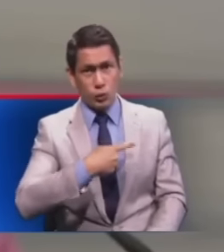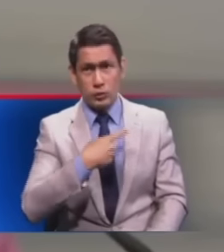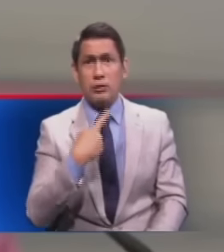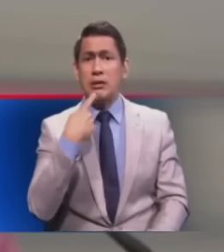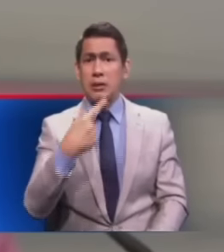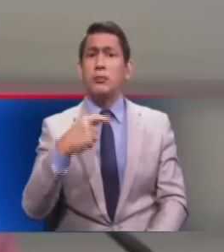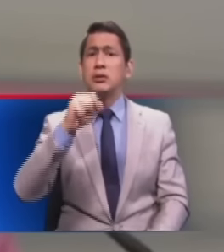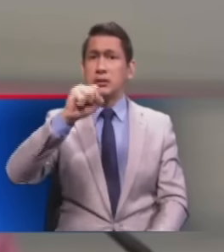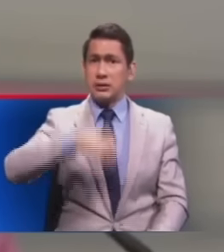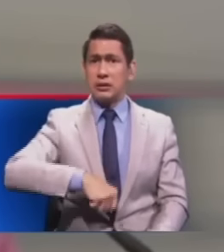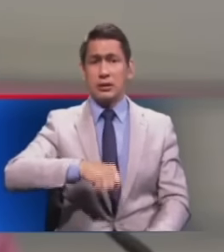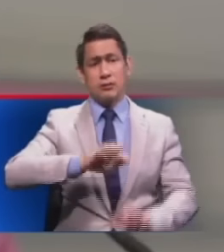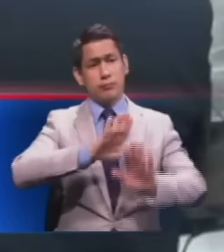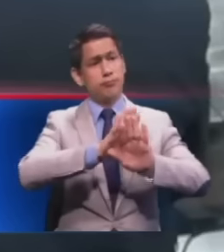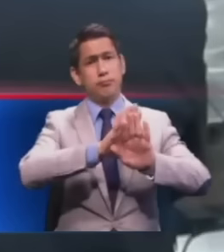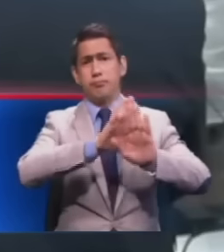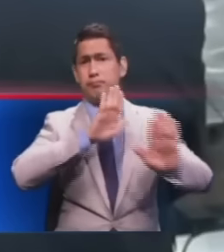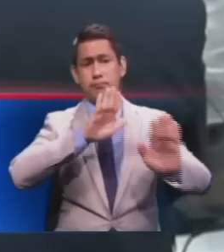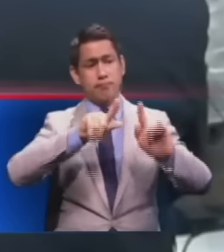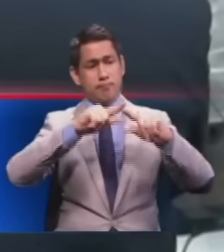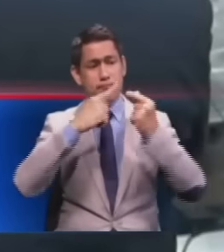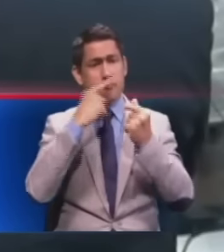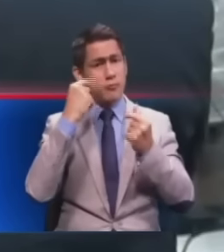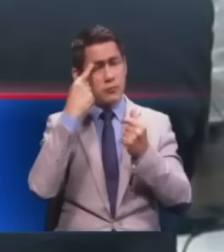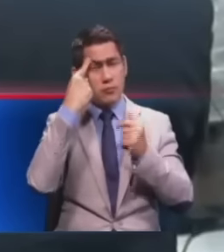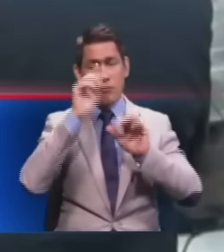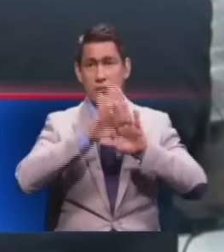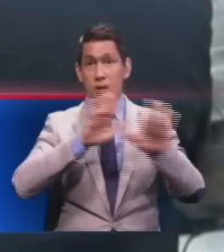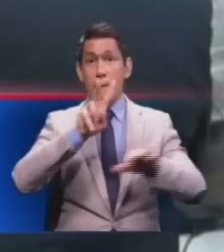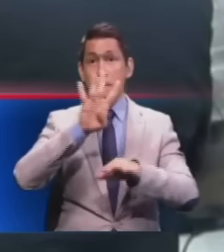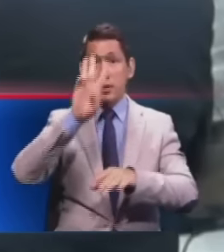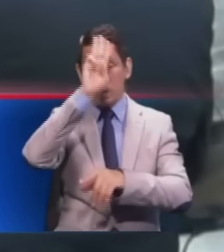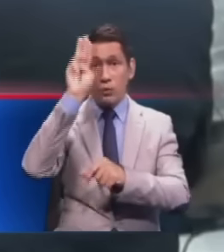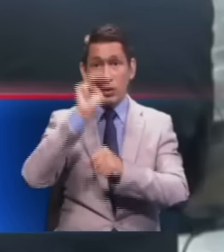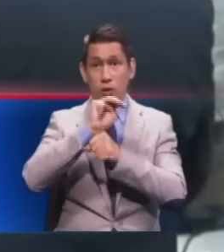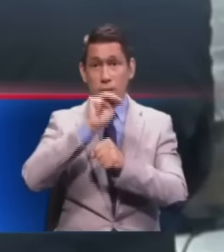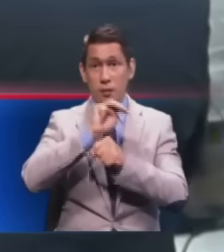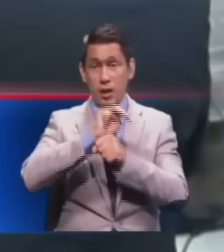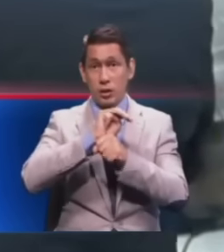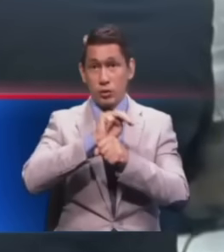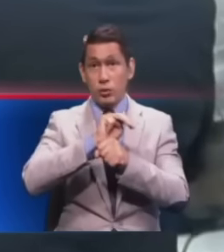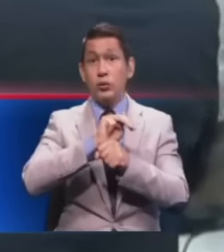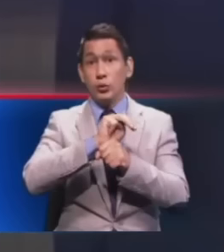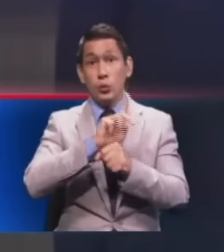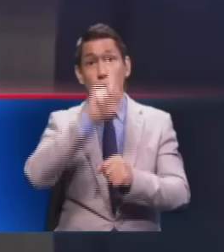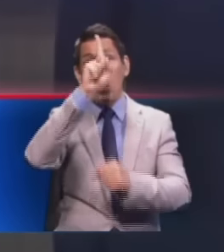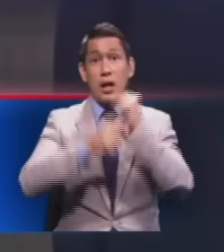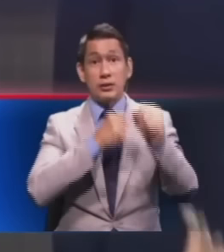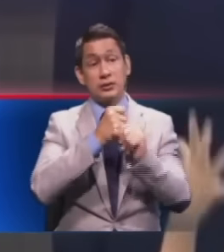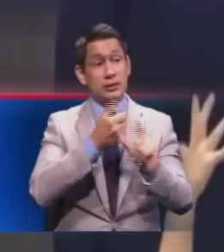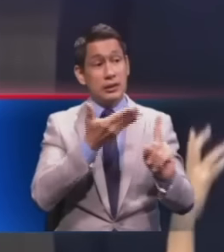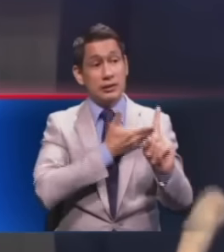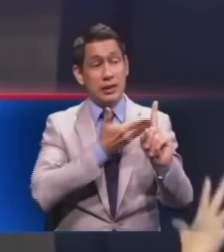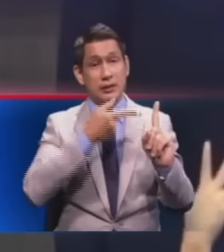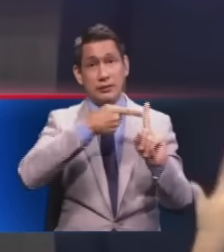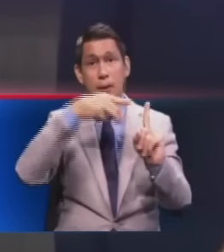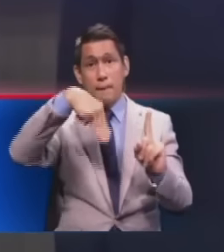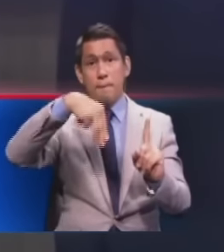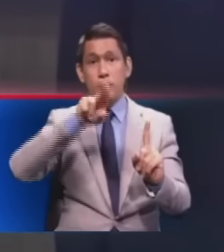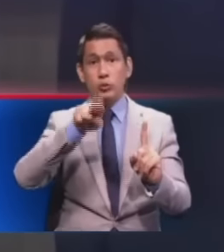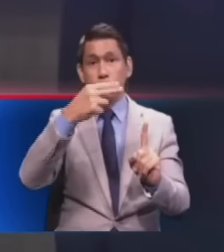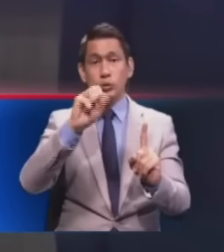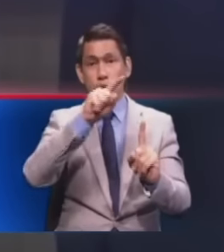nos distanciamos totalmente. El 24 de mayo será el primer año de gestión de Pavel Muñoz, una gestión criticada